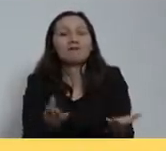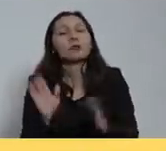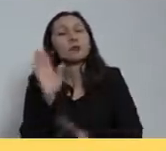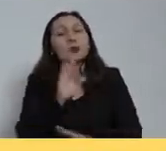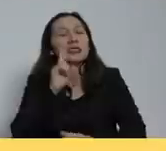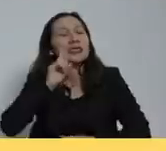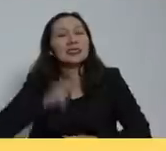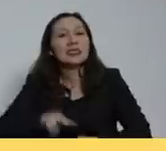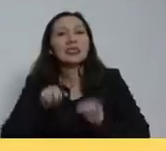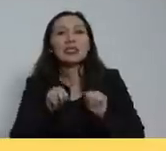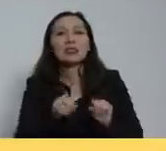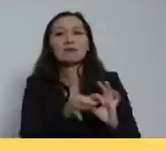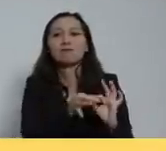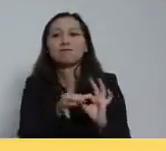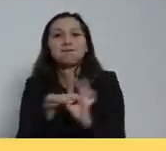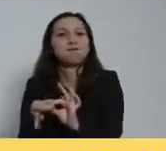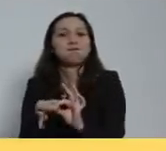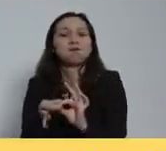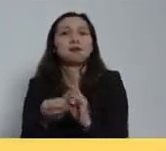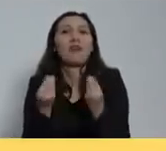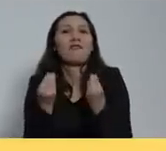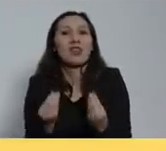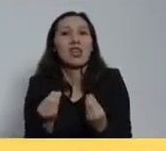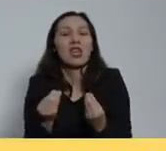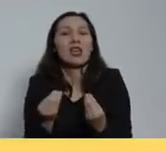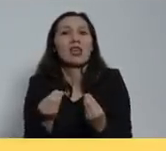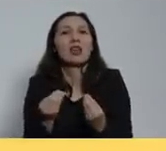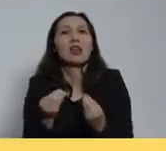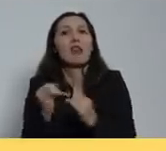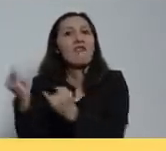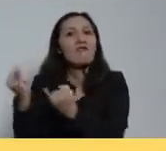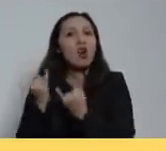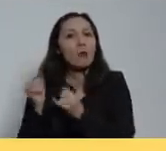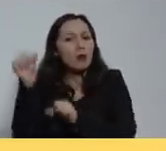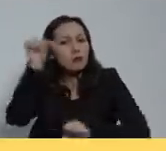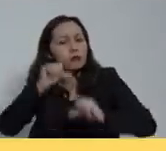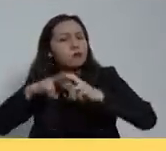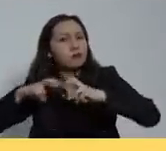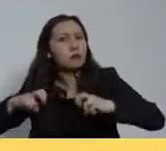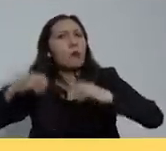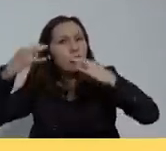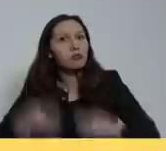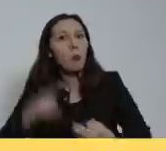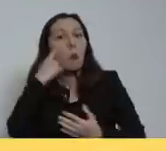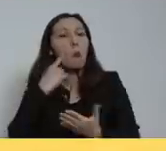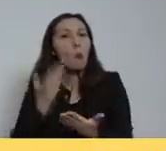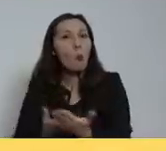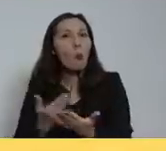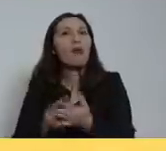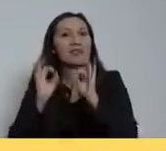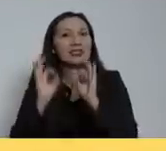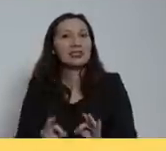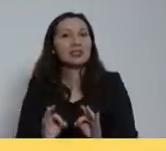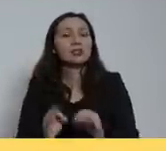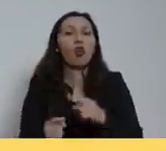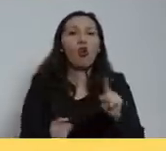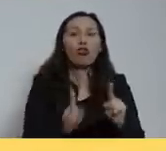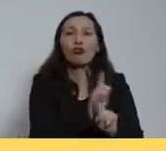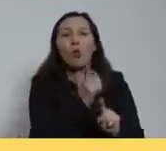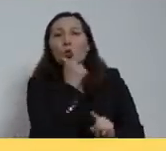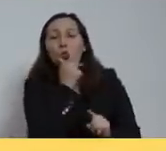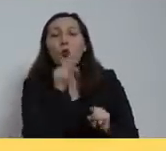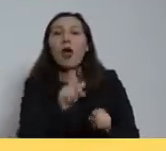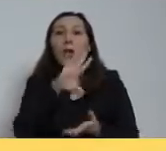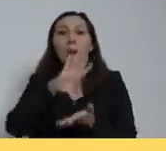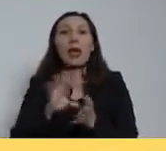no obedecen a la a los datos científicos con los que contamos en este momento en el